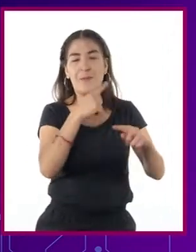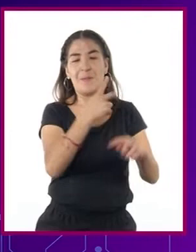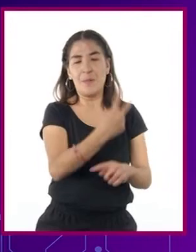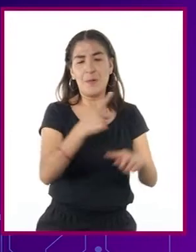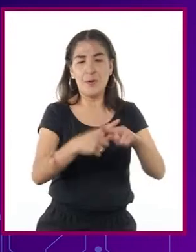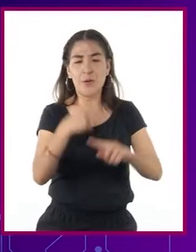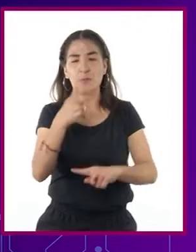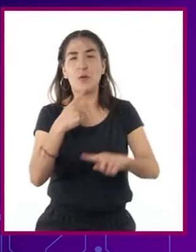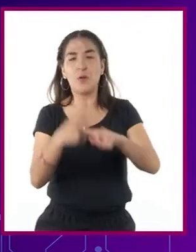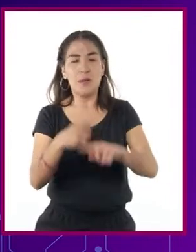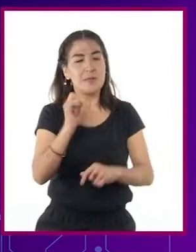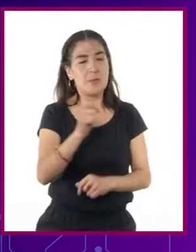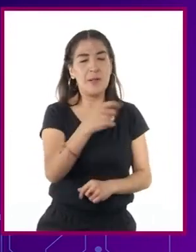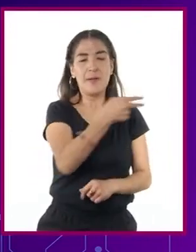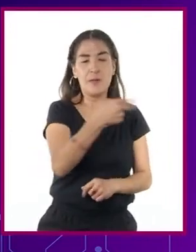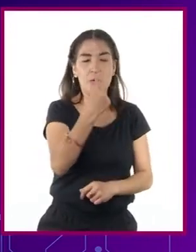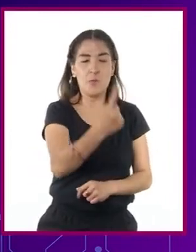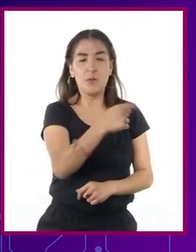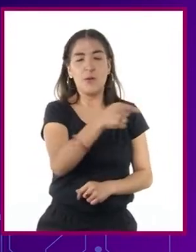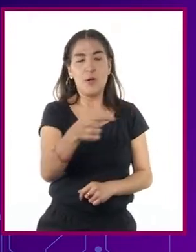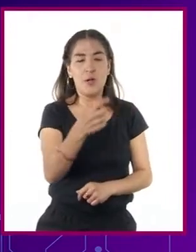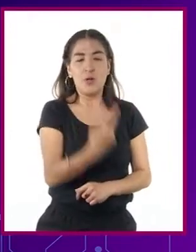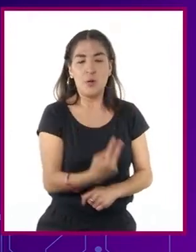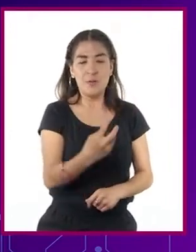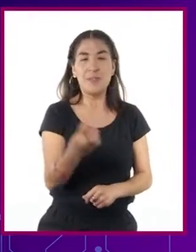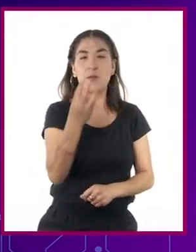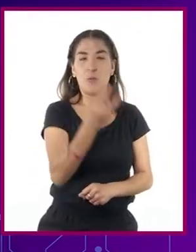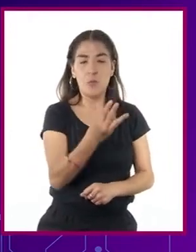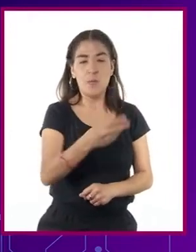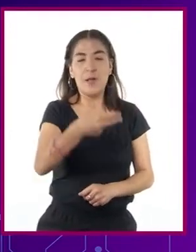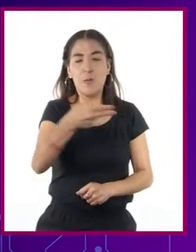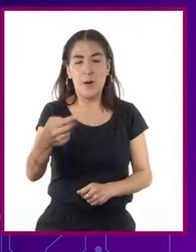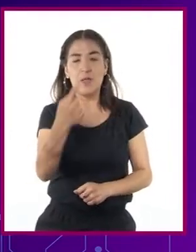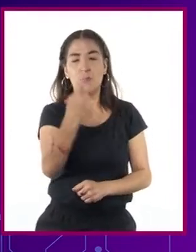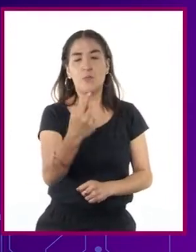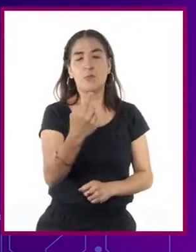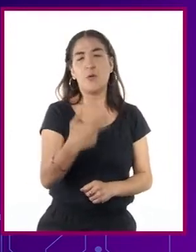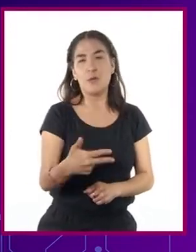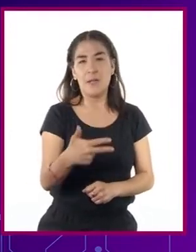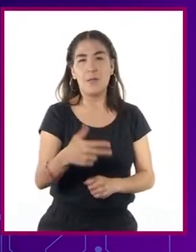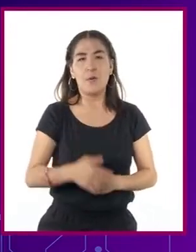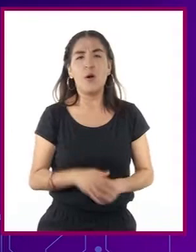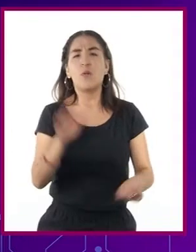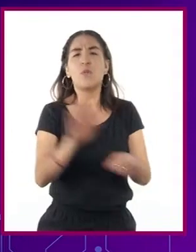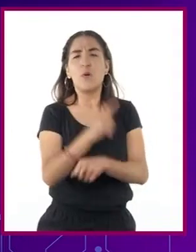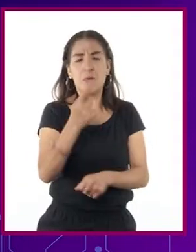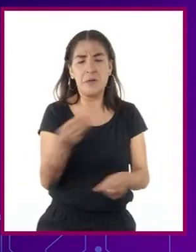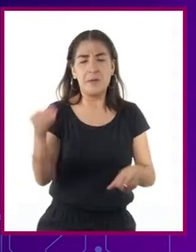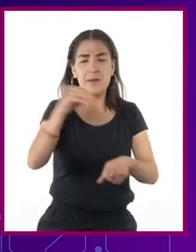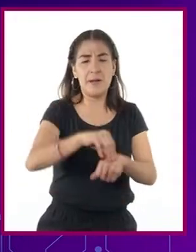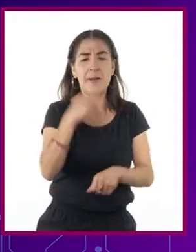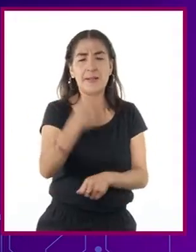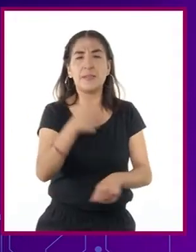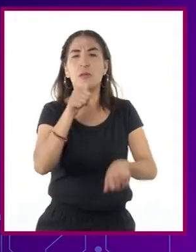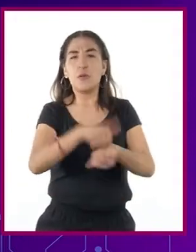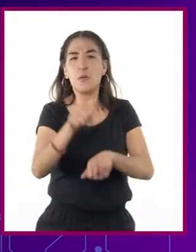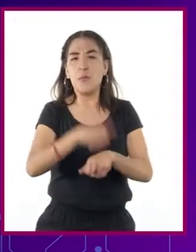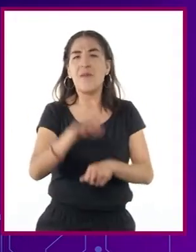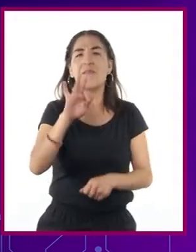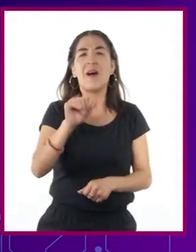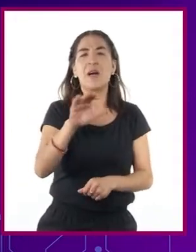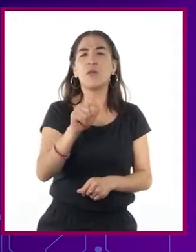igual a 1 entre 2 al cubo, igual a 1 octavo. ¿Por qué se incluyó en el dividendo el factor